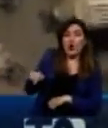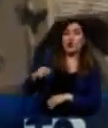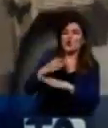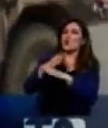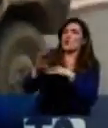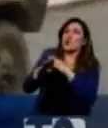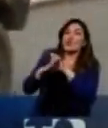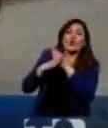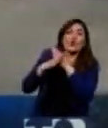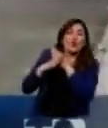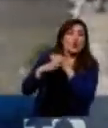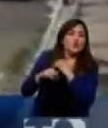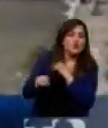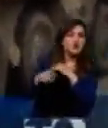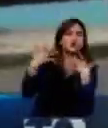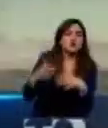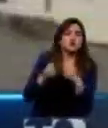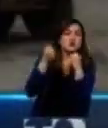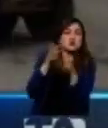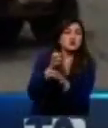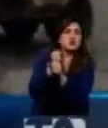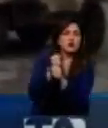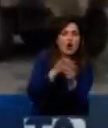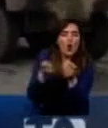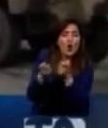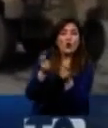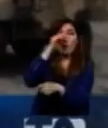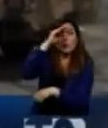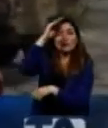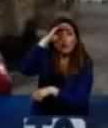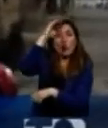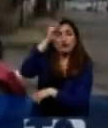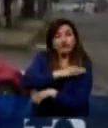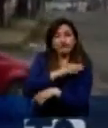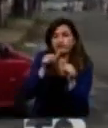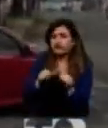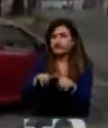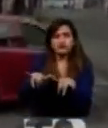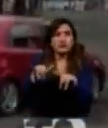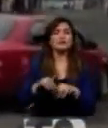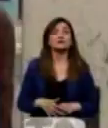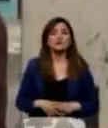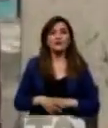estos lugares aún se mantienen fuertes dispositivos de seguridad y operativos permanentes. Desde San Lorenzo,